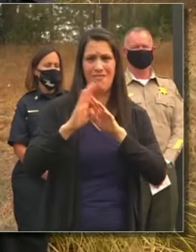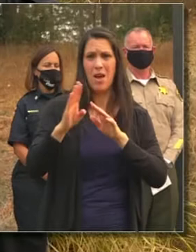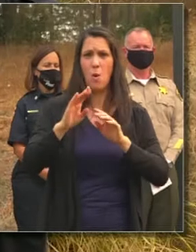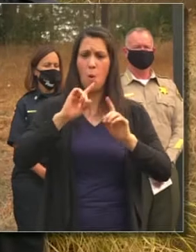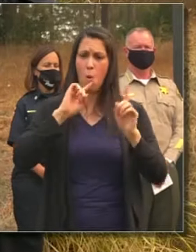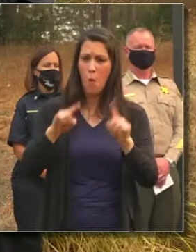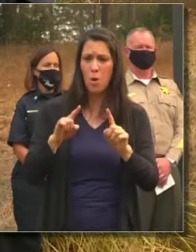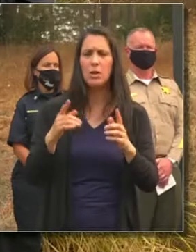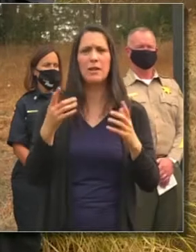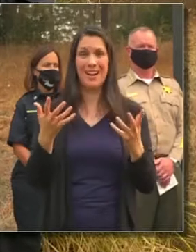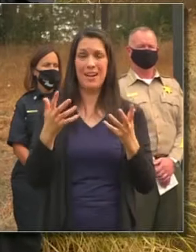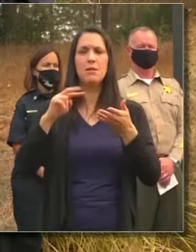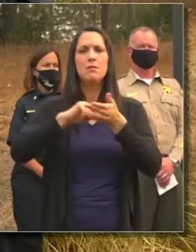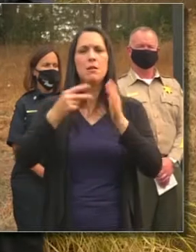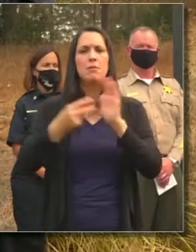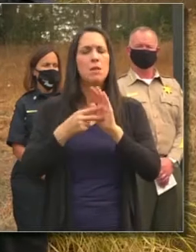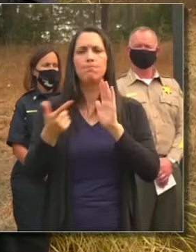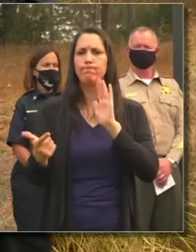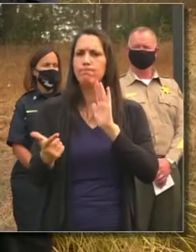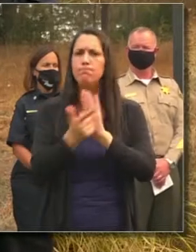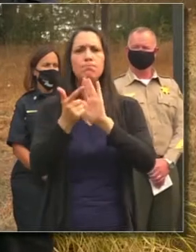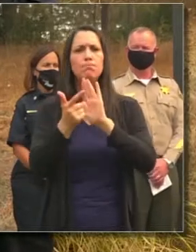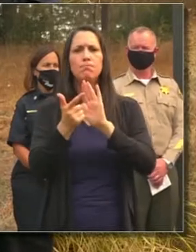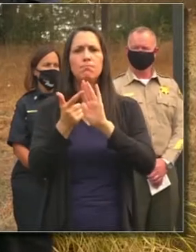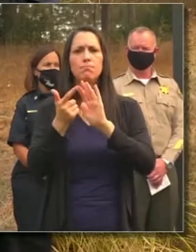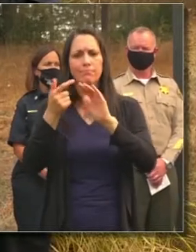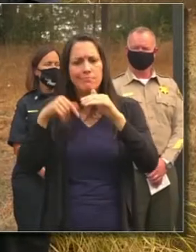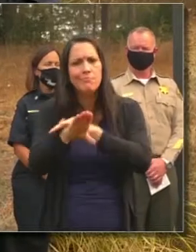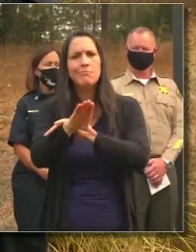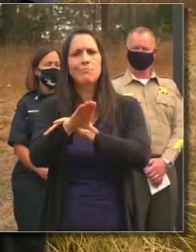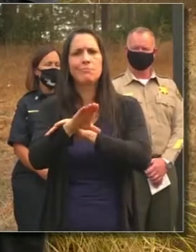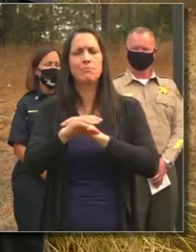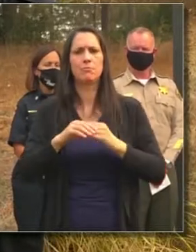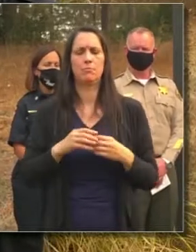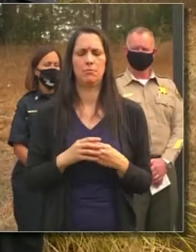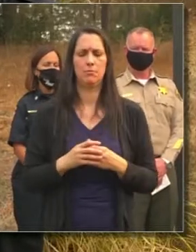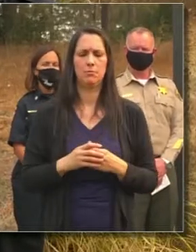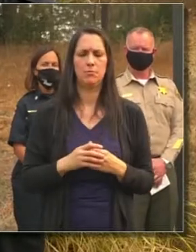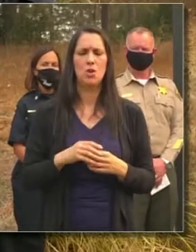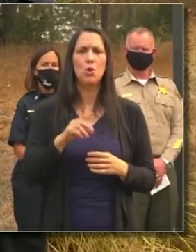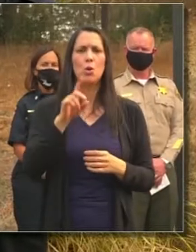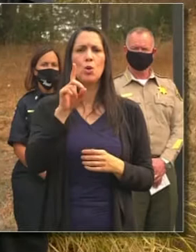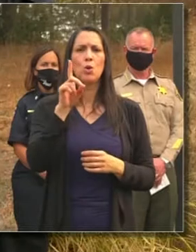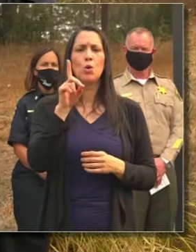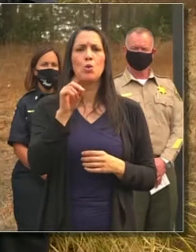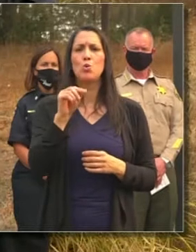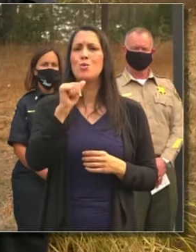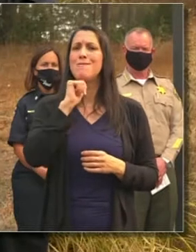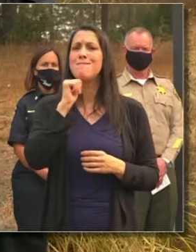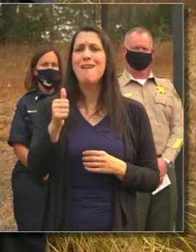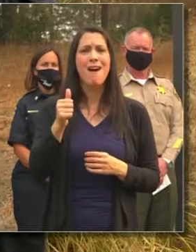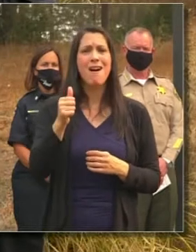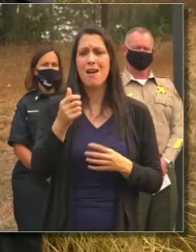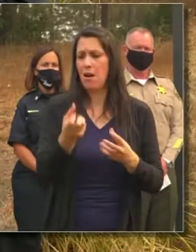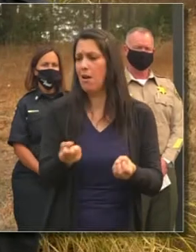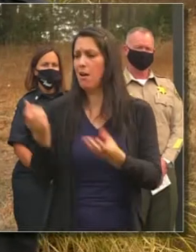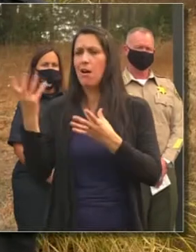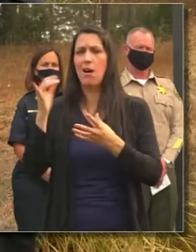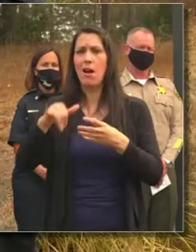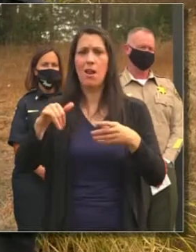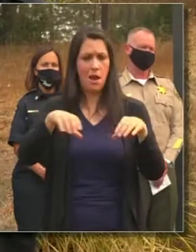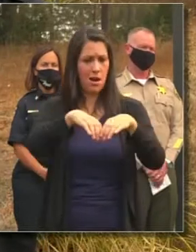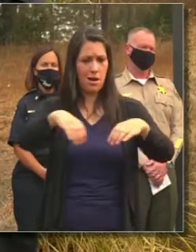evacuación significan que es ilegal entrar en esas áreas eso incluye que no eliminen las